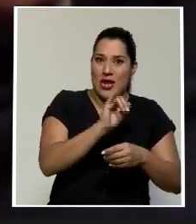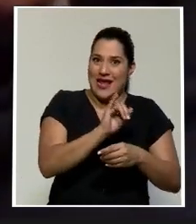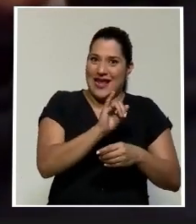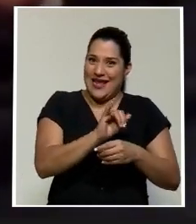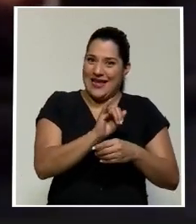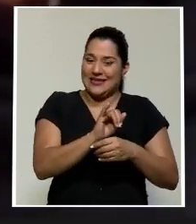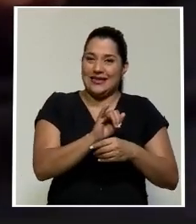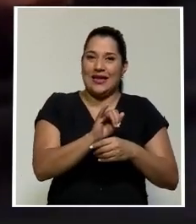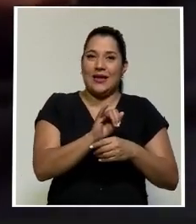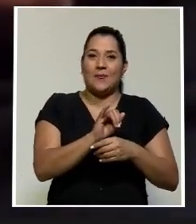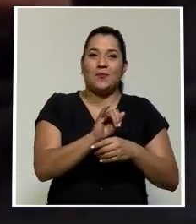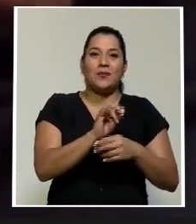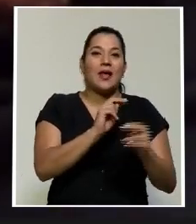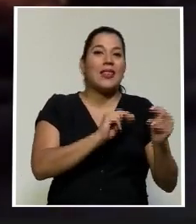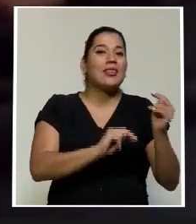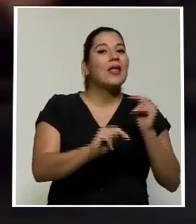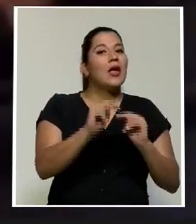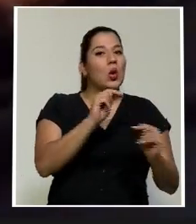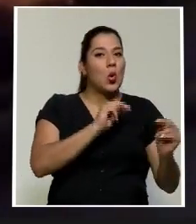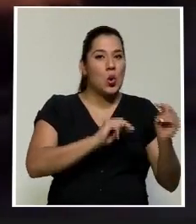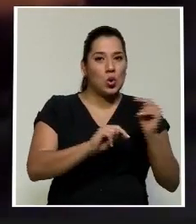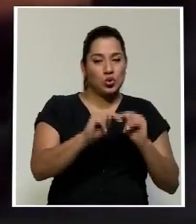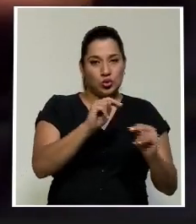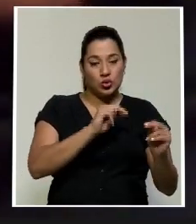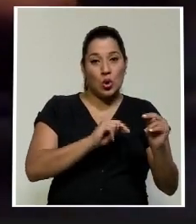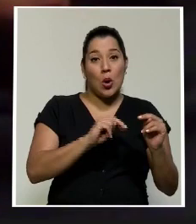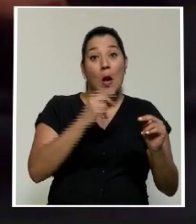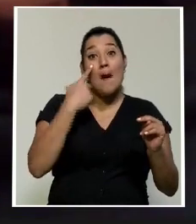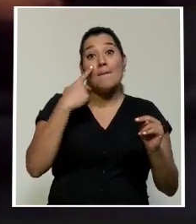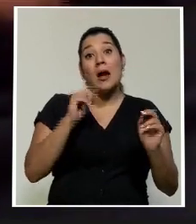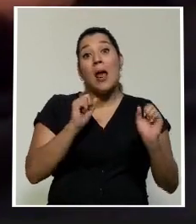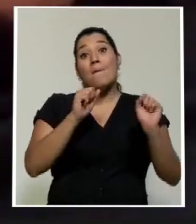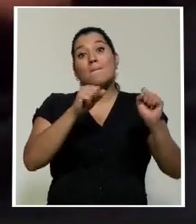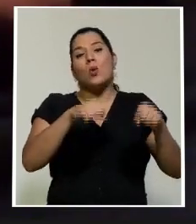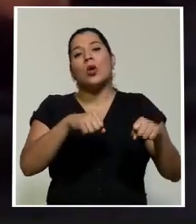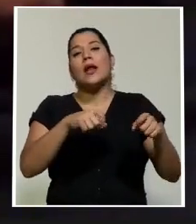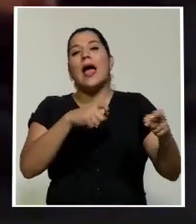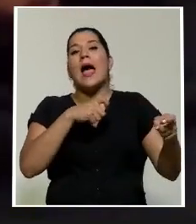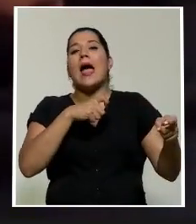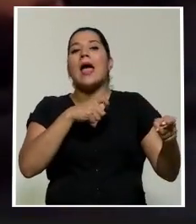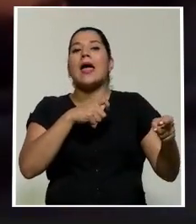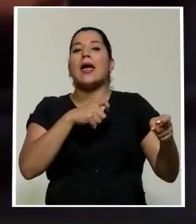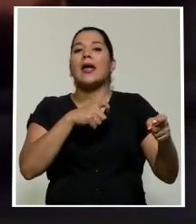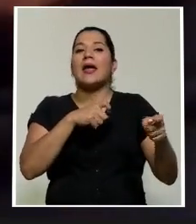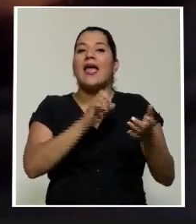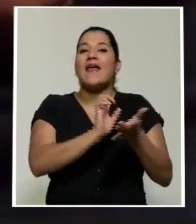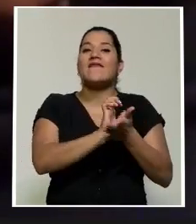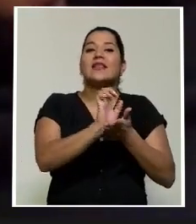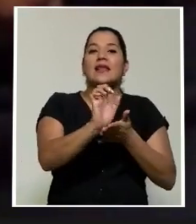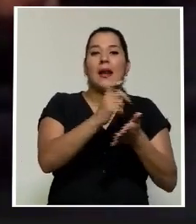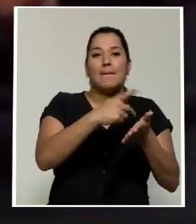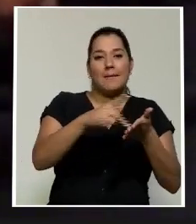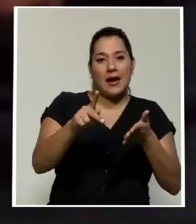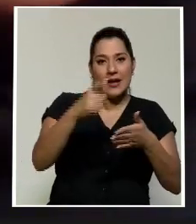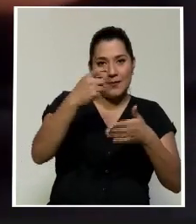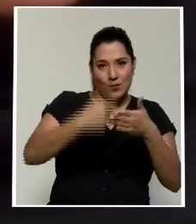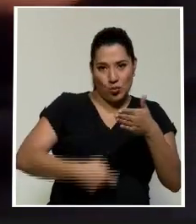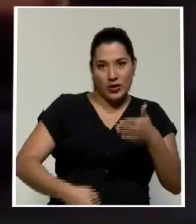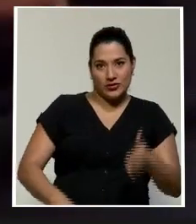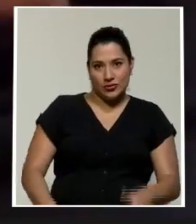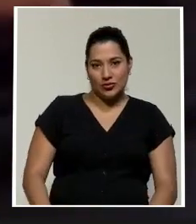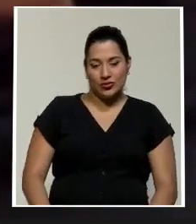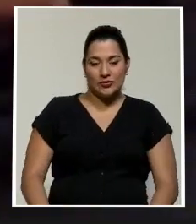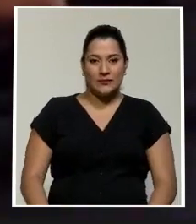básicamente son para lo que llaman elegantemente administrar impuestos o eludir impuestos. Sí, siendo